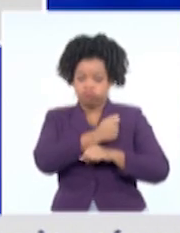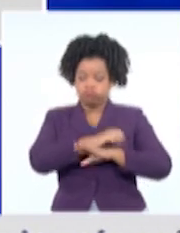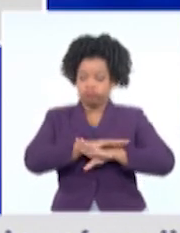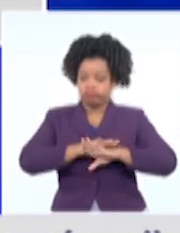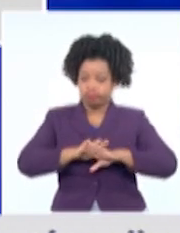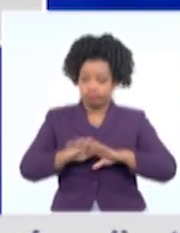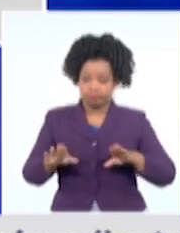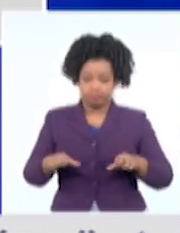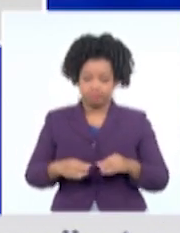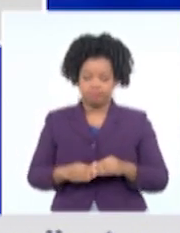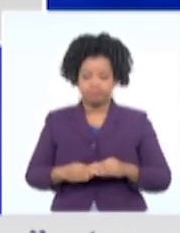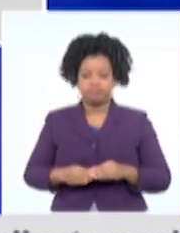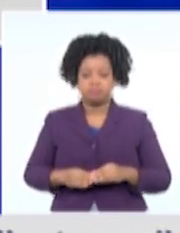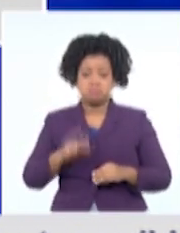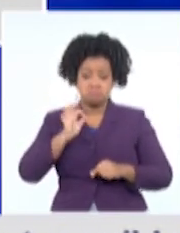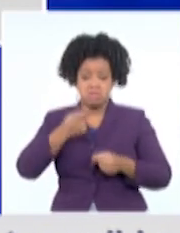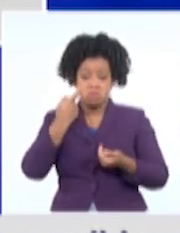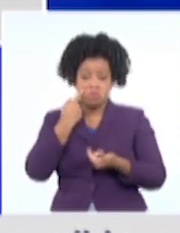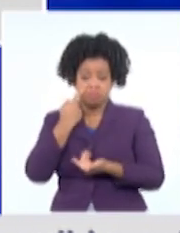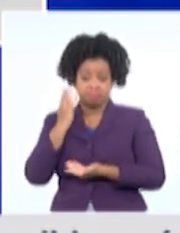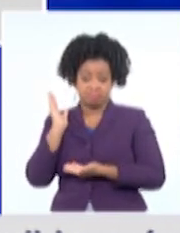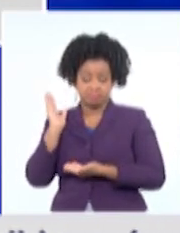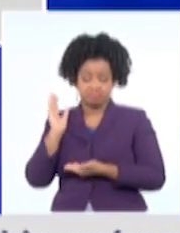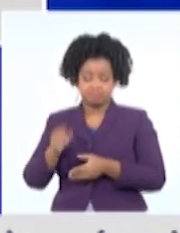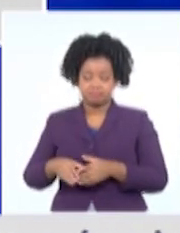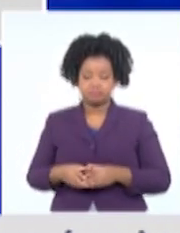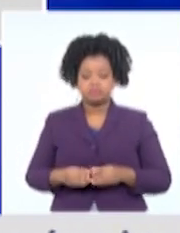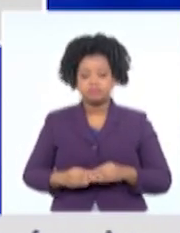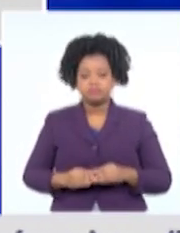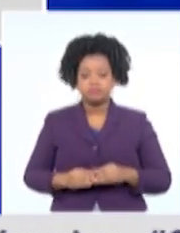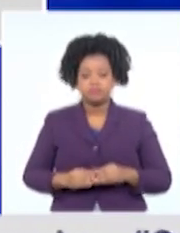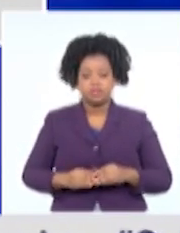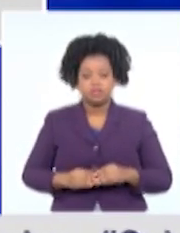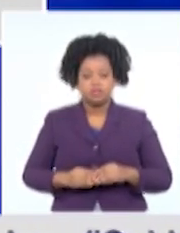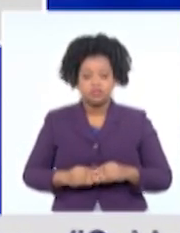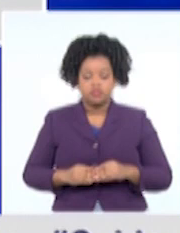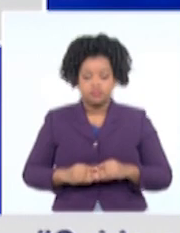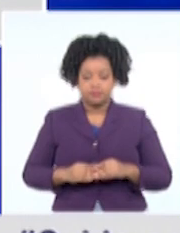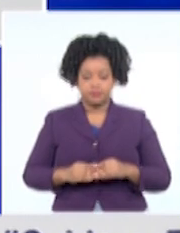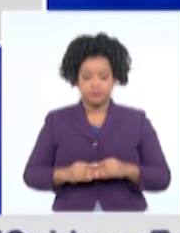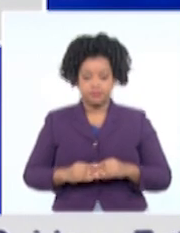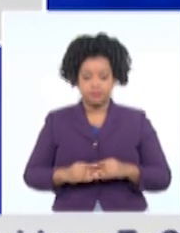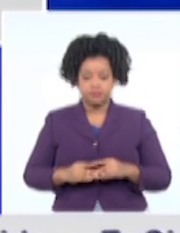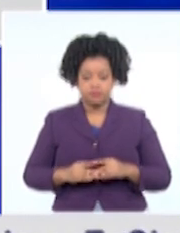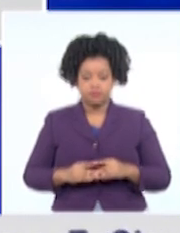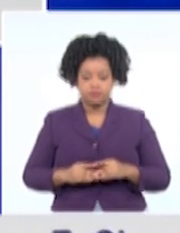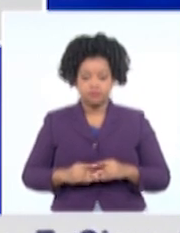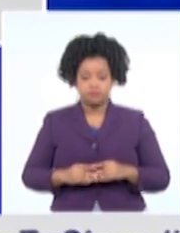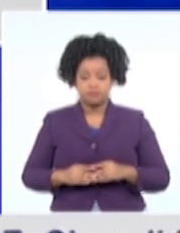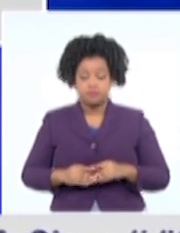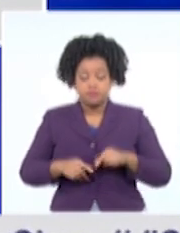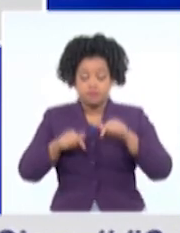esquema completo. Ahora, si llevamos a esto a la población total de